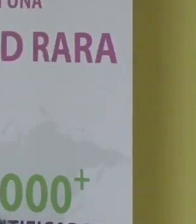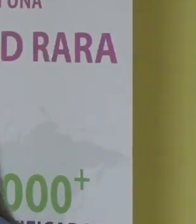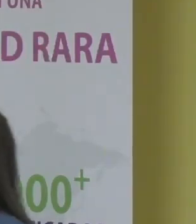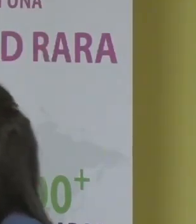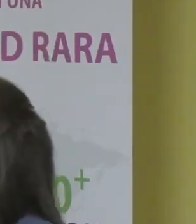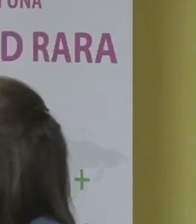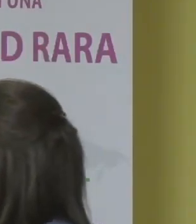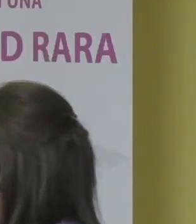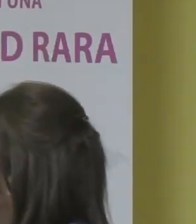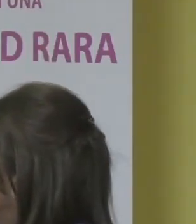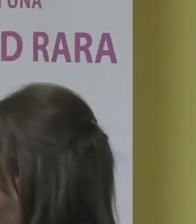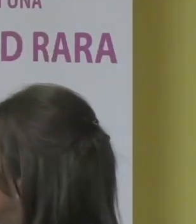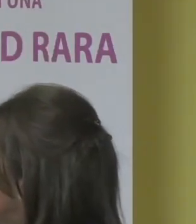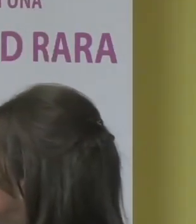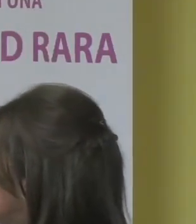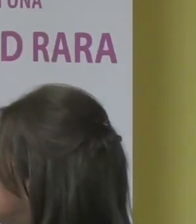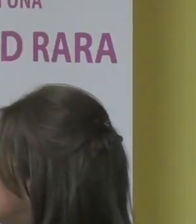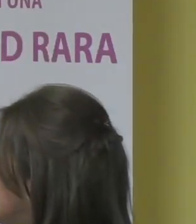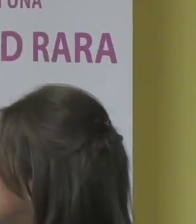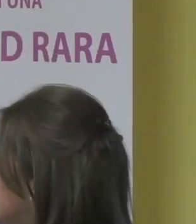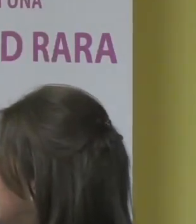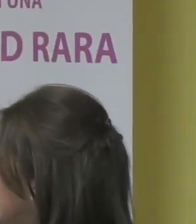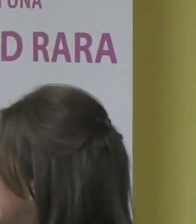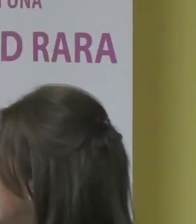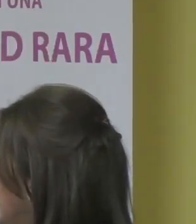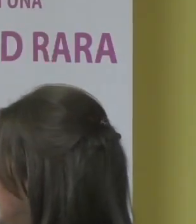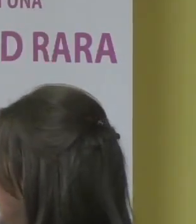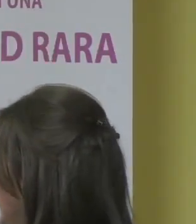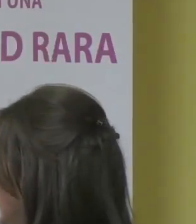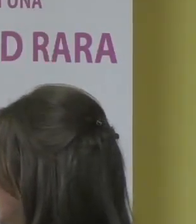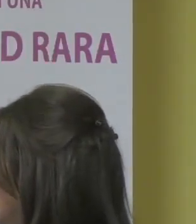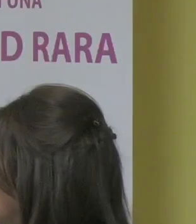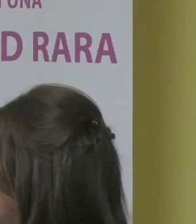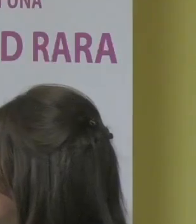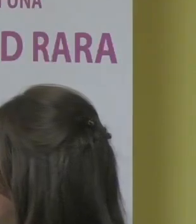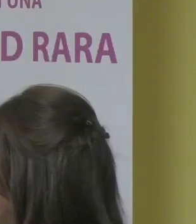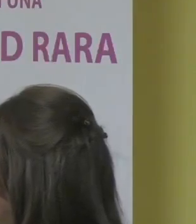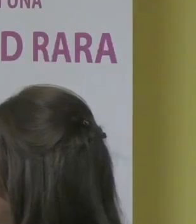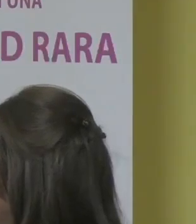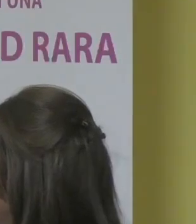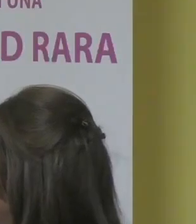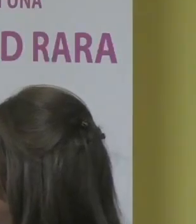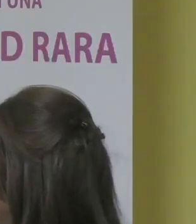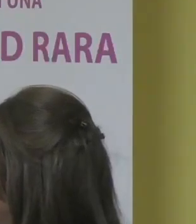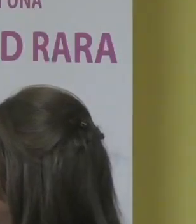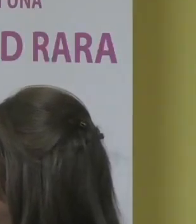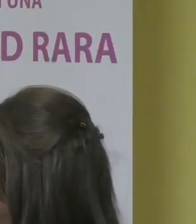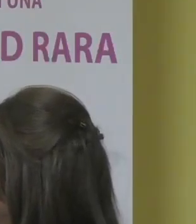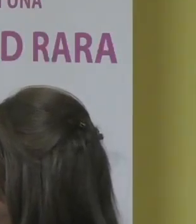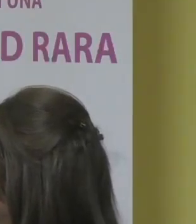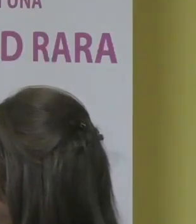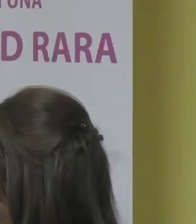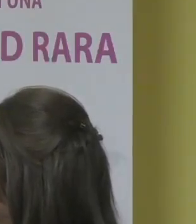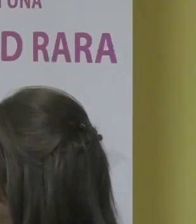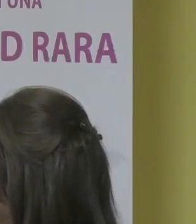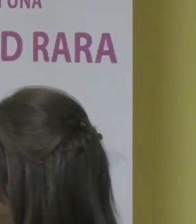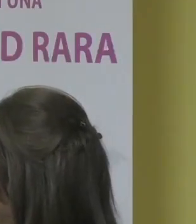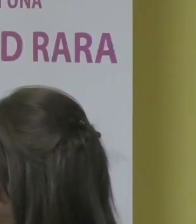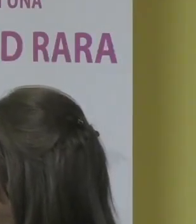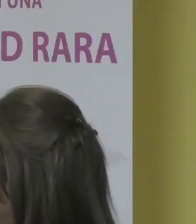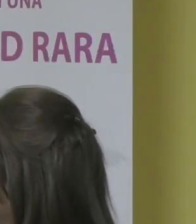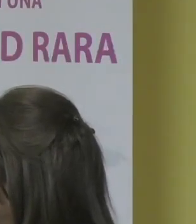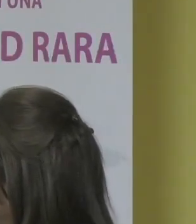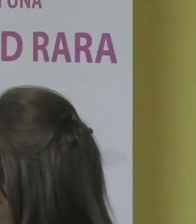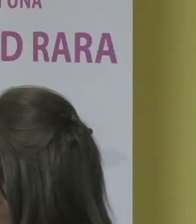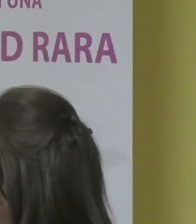Bueno, eso antes que nada, pues explicaros un poquito nuestro grupo. Estamos ubicados en Barcelona, en el Hospital Clínico,